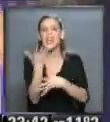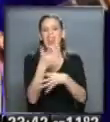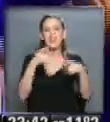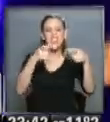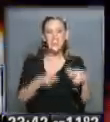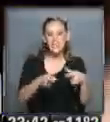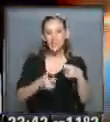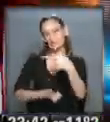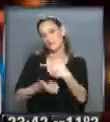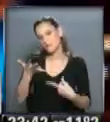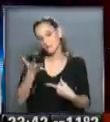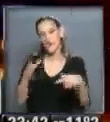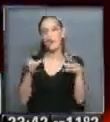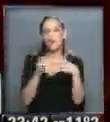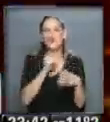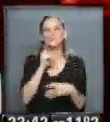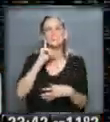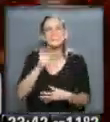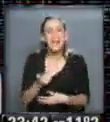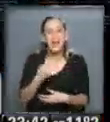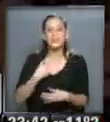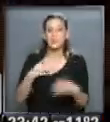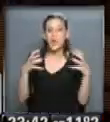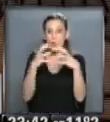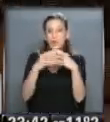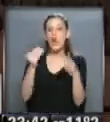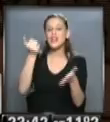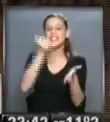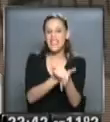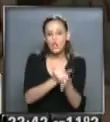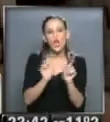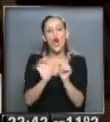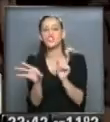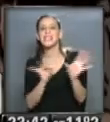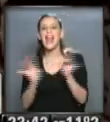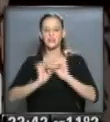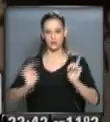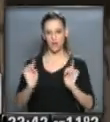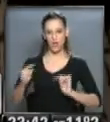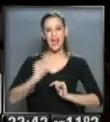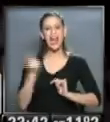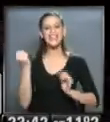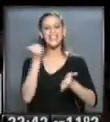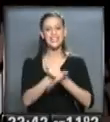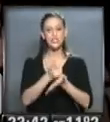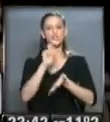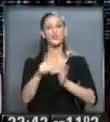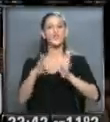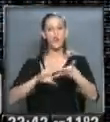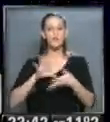las bandas éticas son las bandas de los sellos y no hay una selección cada sello tiene su criterio para